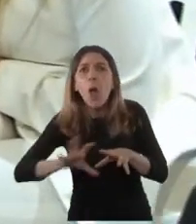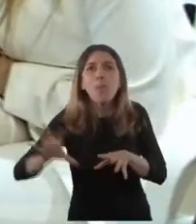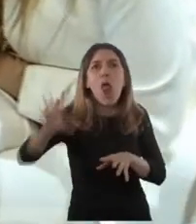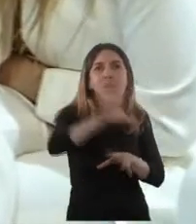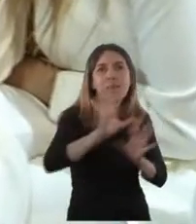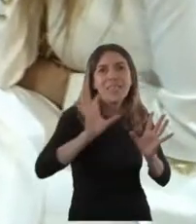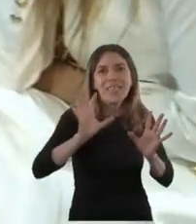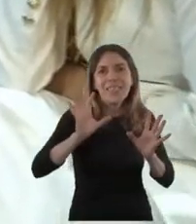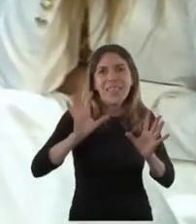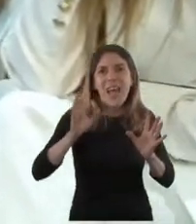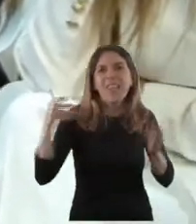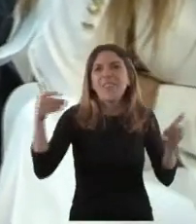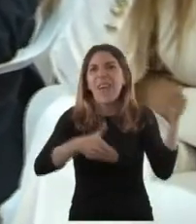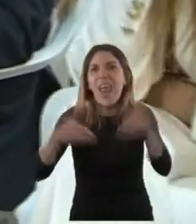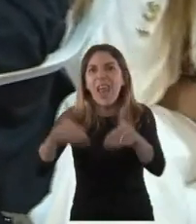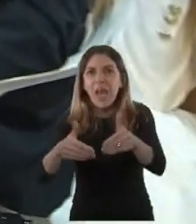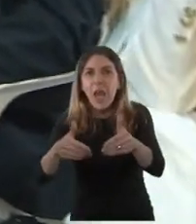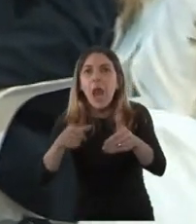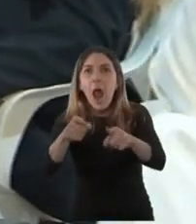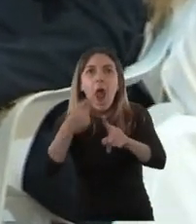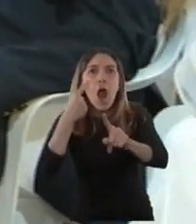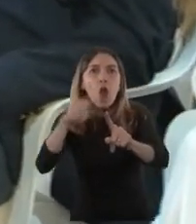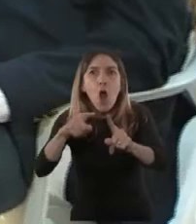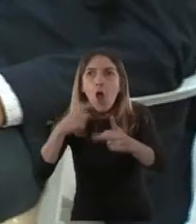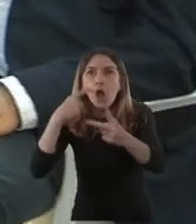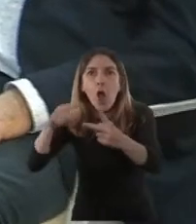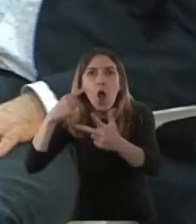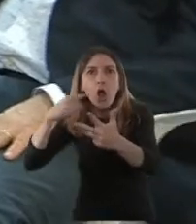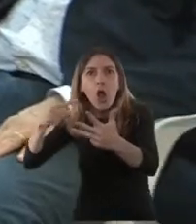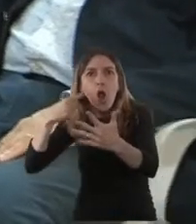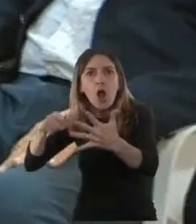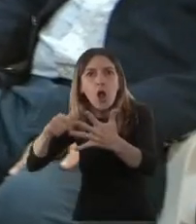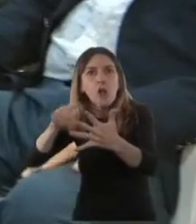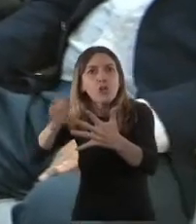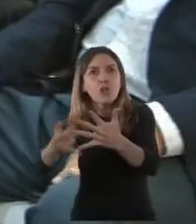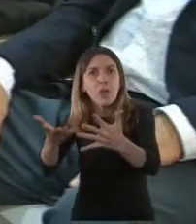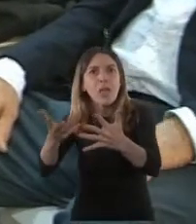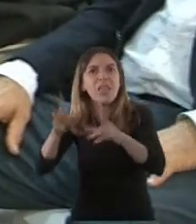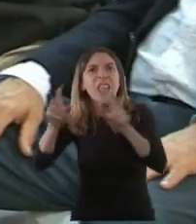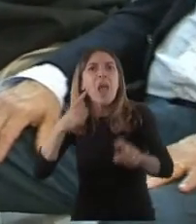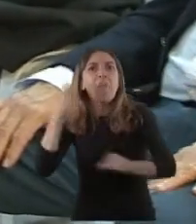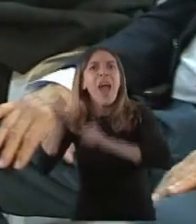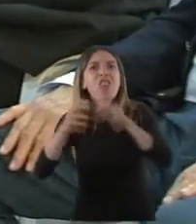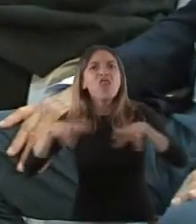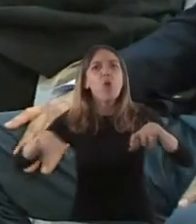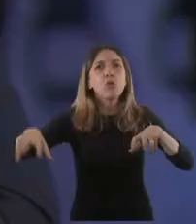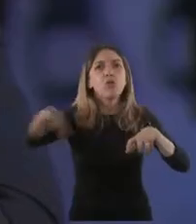resultados de acciones que se están dando en materia industrial.